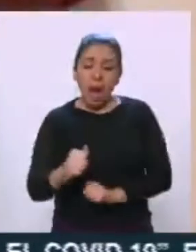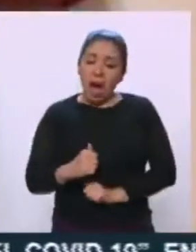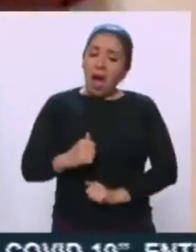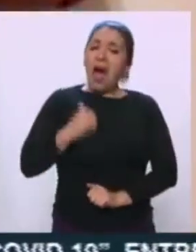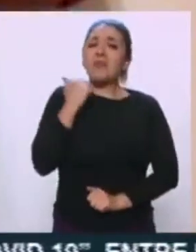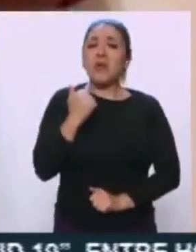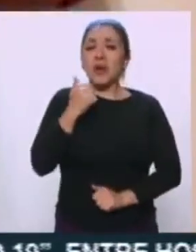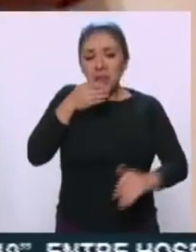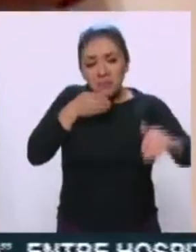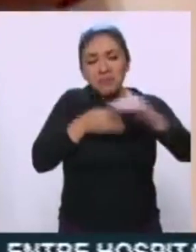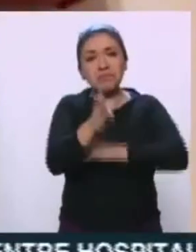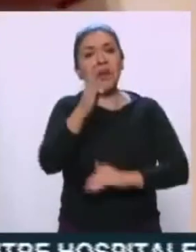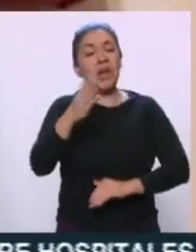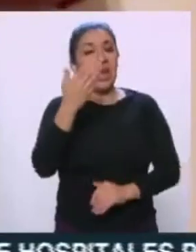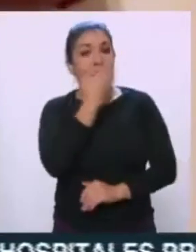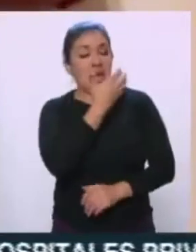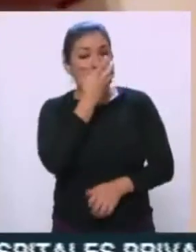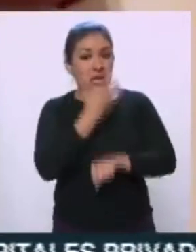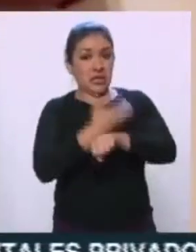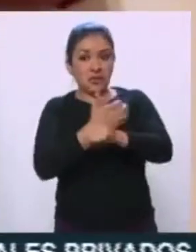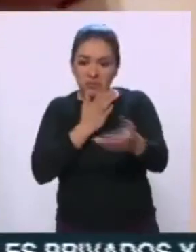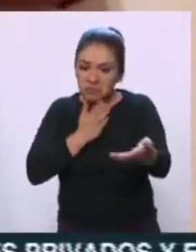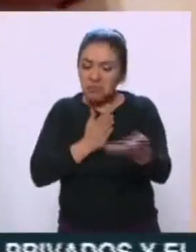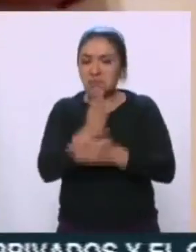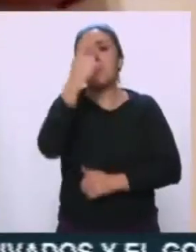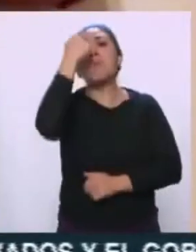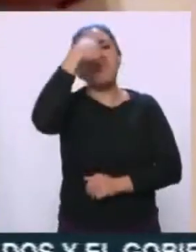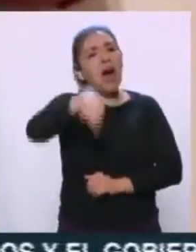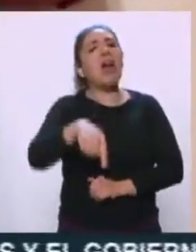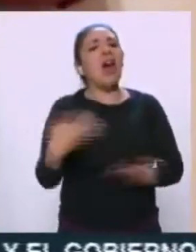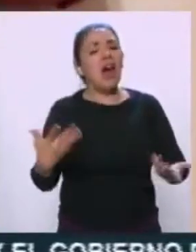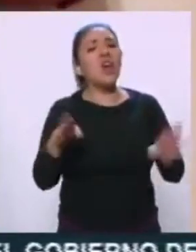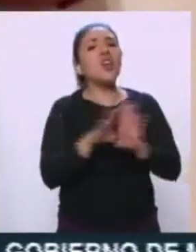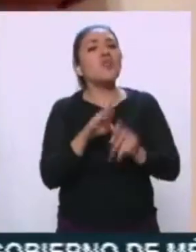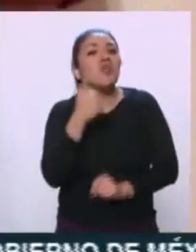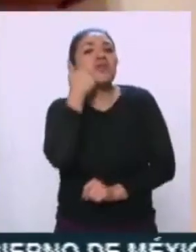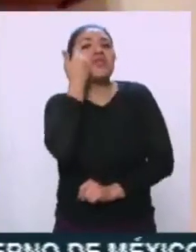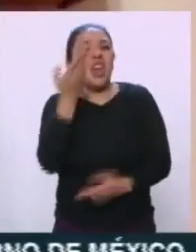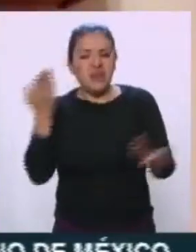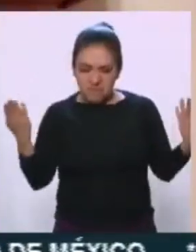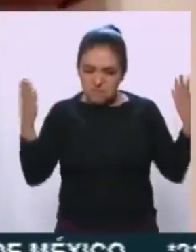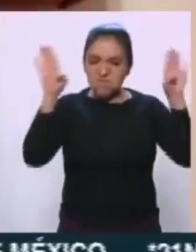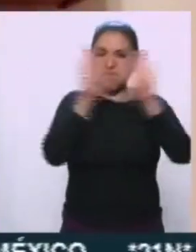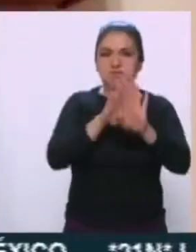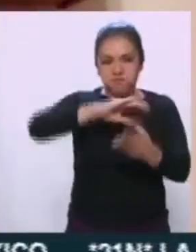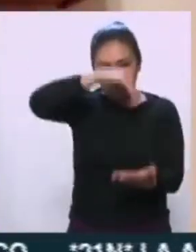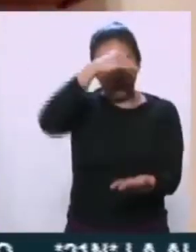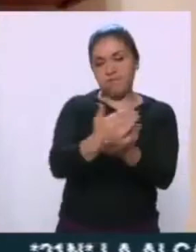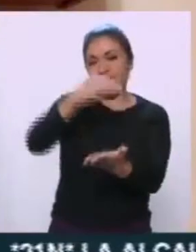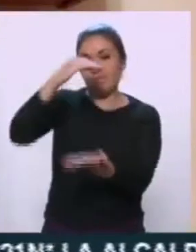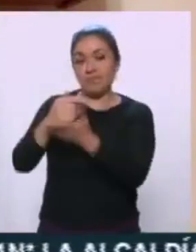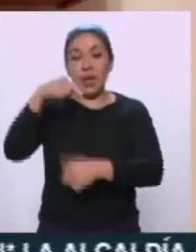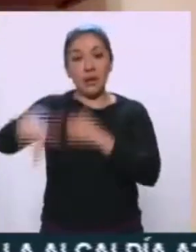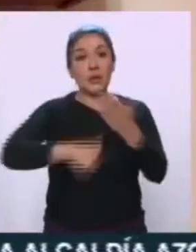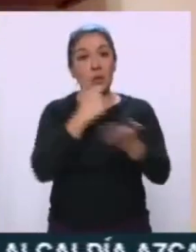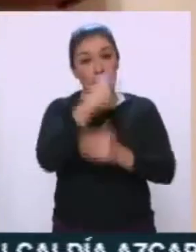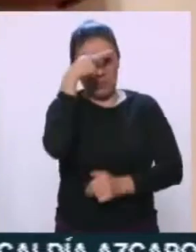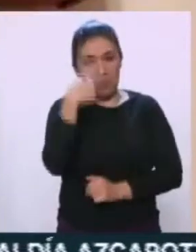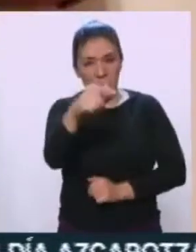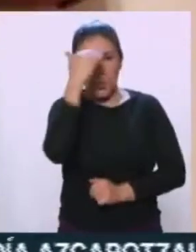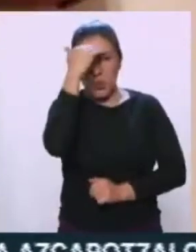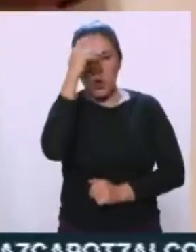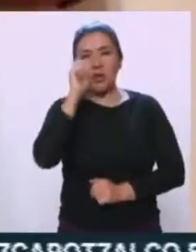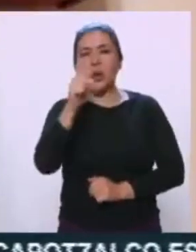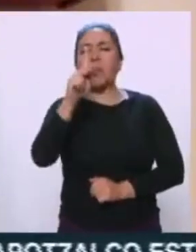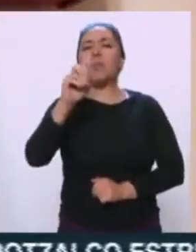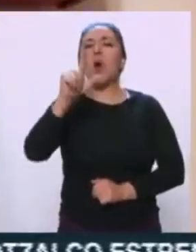aprovechan la invasión de Estados Unidos para hacer un intento de cuartelazo en la Ciudad de México, el episodio conocido como el de